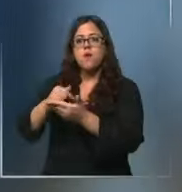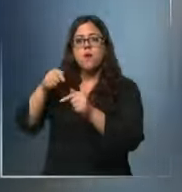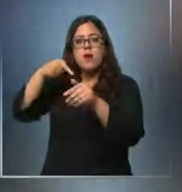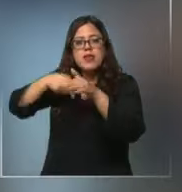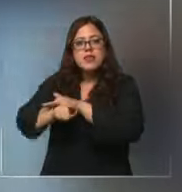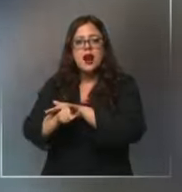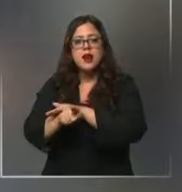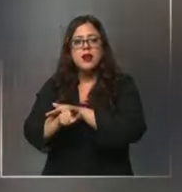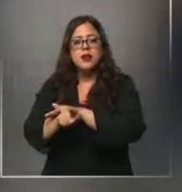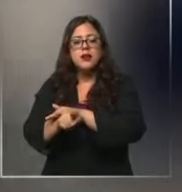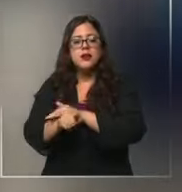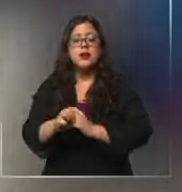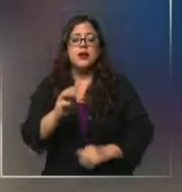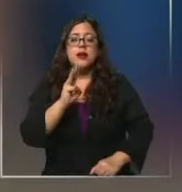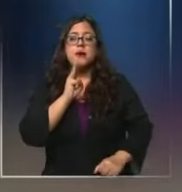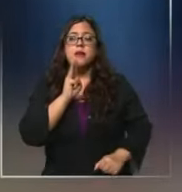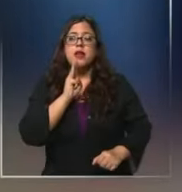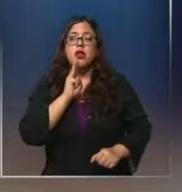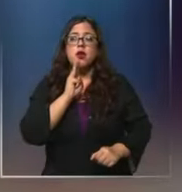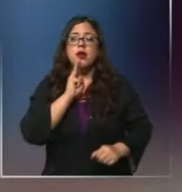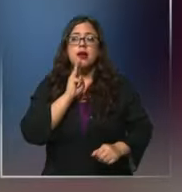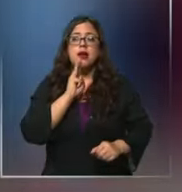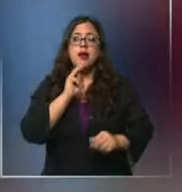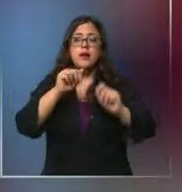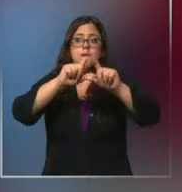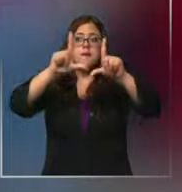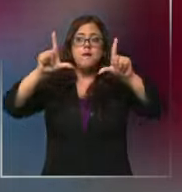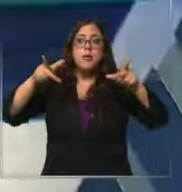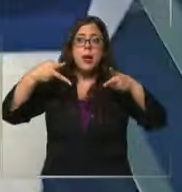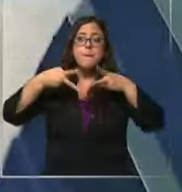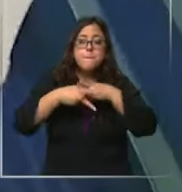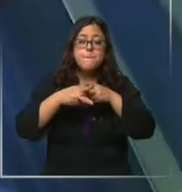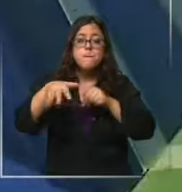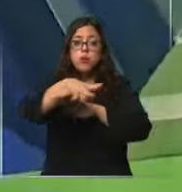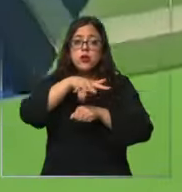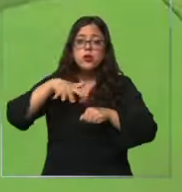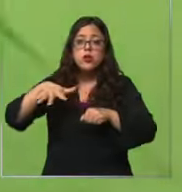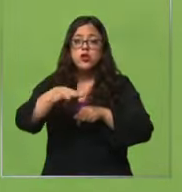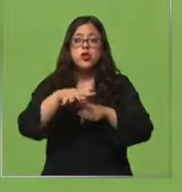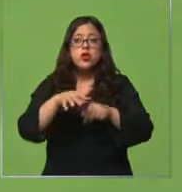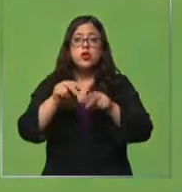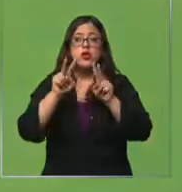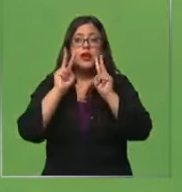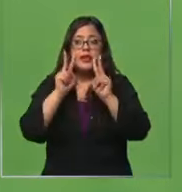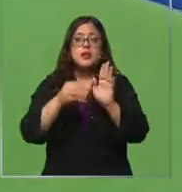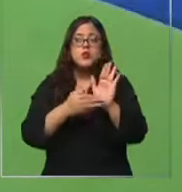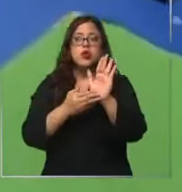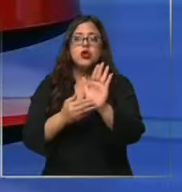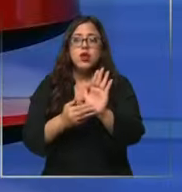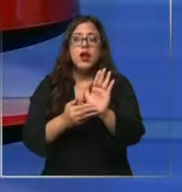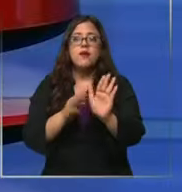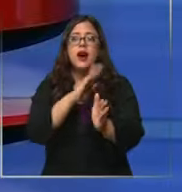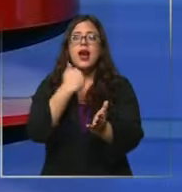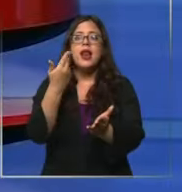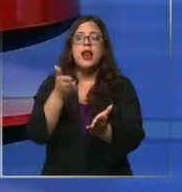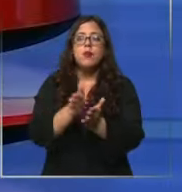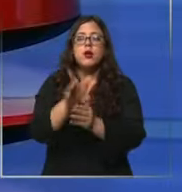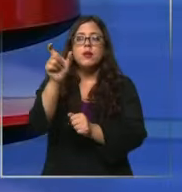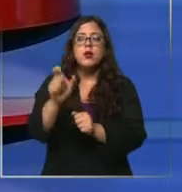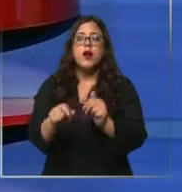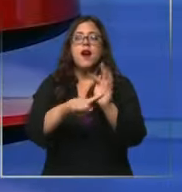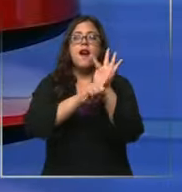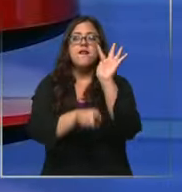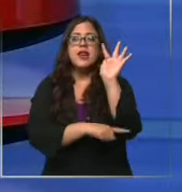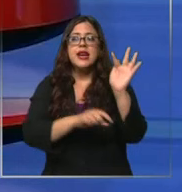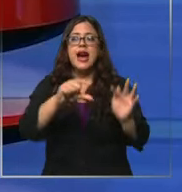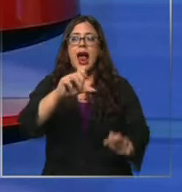asalto. Este miércoles, la pantalla que se vio interrumpida por ese dramático hecho narraba así la muerte del persecutor. El fiscal